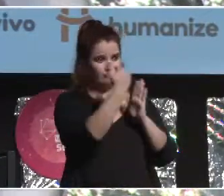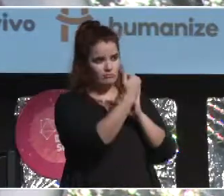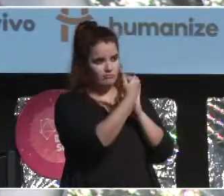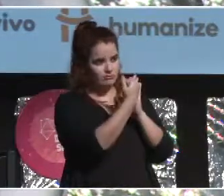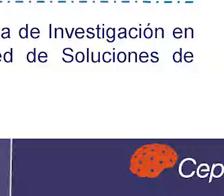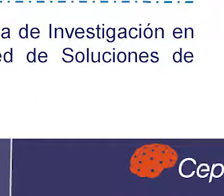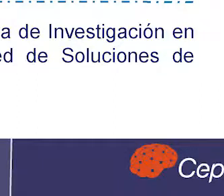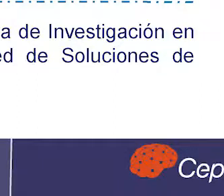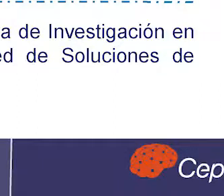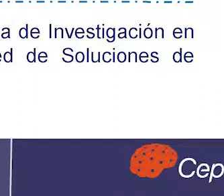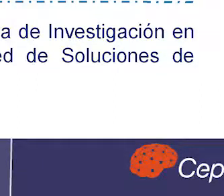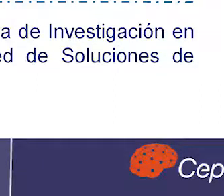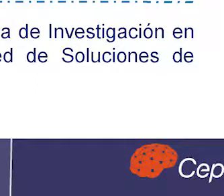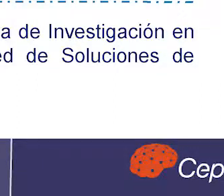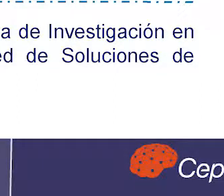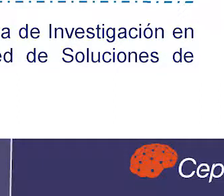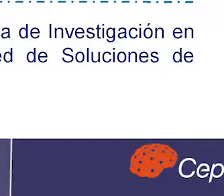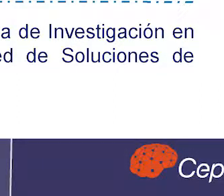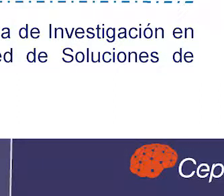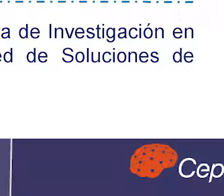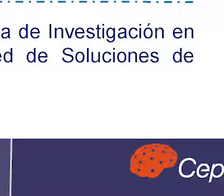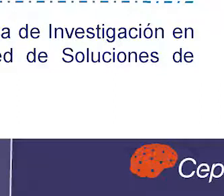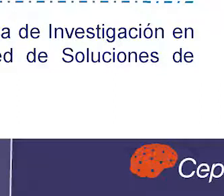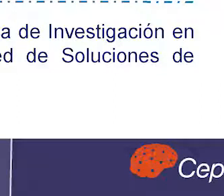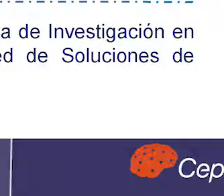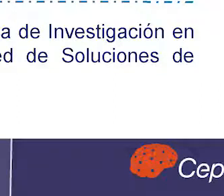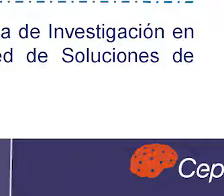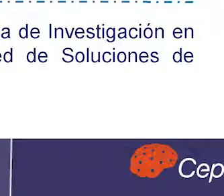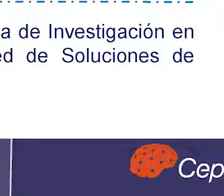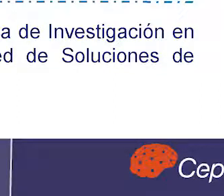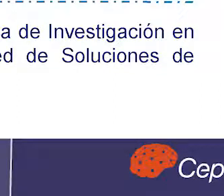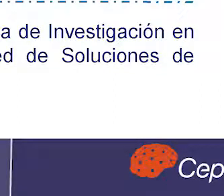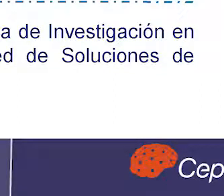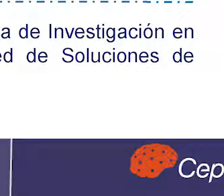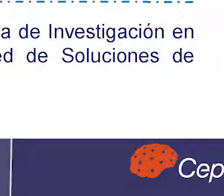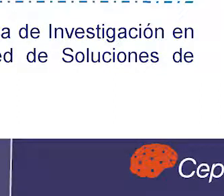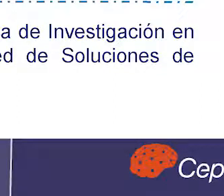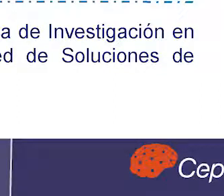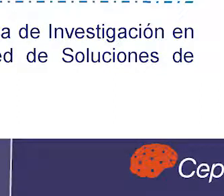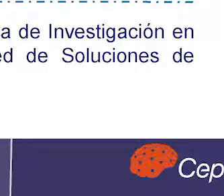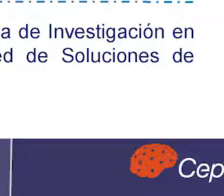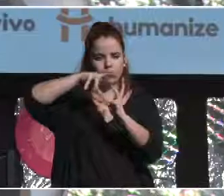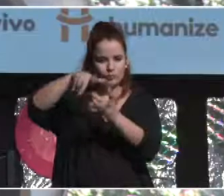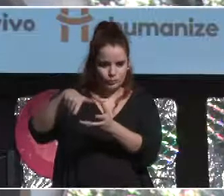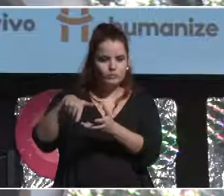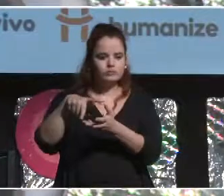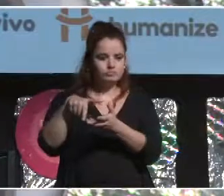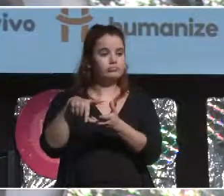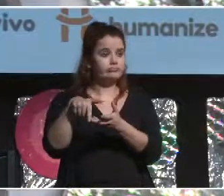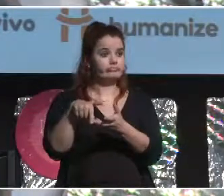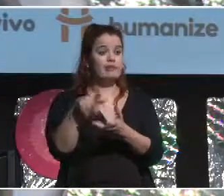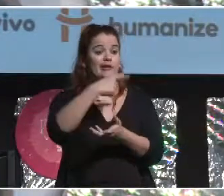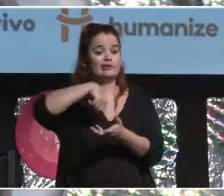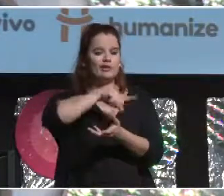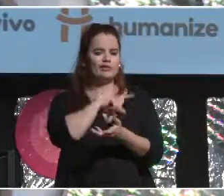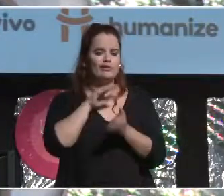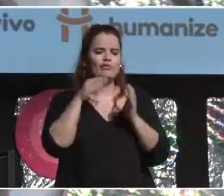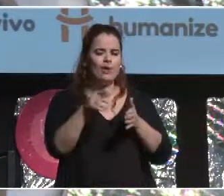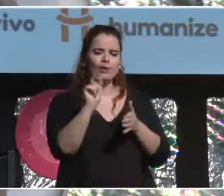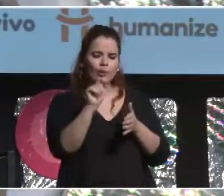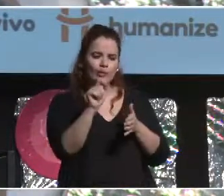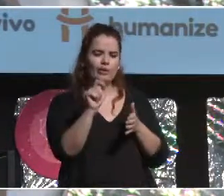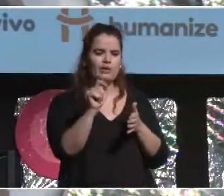gobernanza, financiación, datos y agendas globales, el CPI se ha enfocado en hacer un ejercicio en el punto